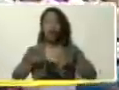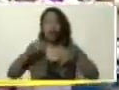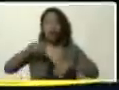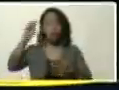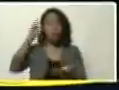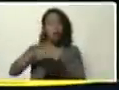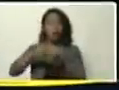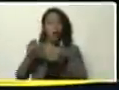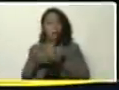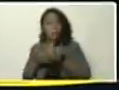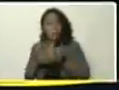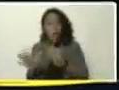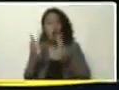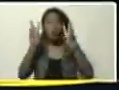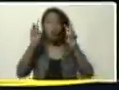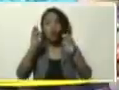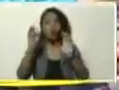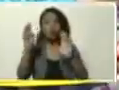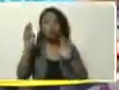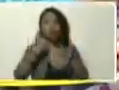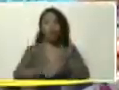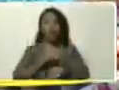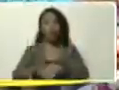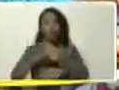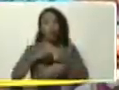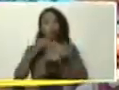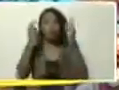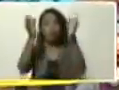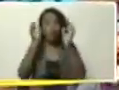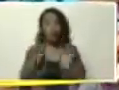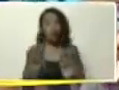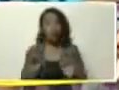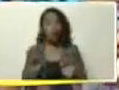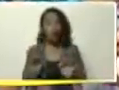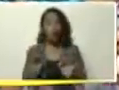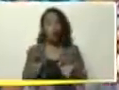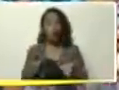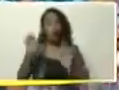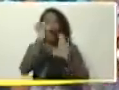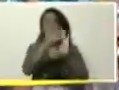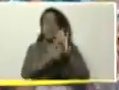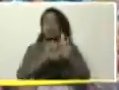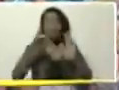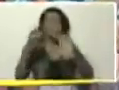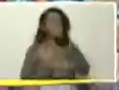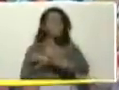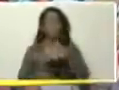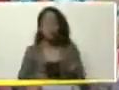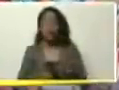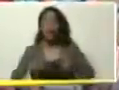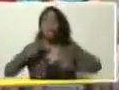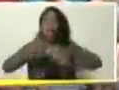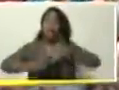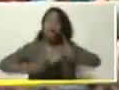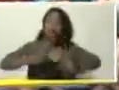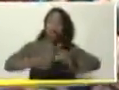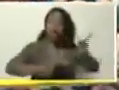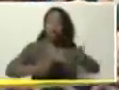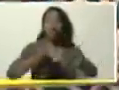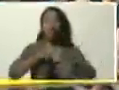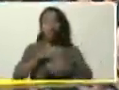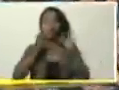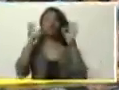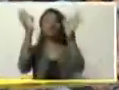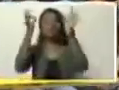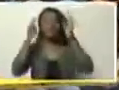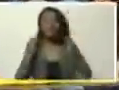se abre una nueva etapa y estamos seguros que es una etapa para el progreso. Estamos seguros que es